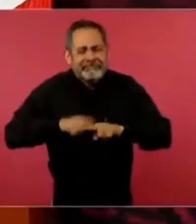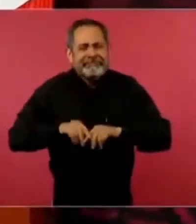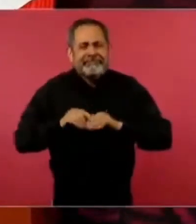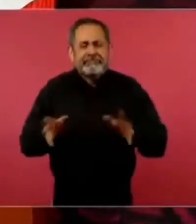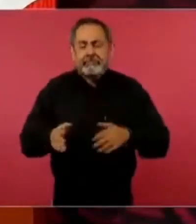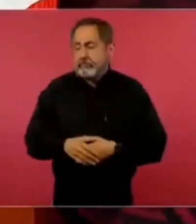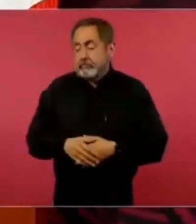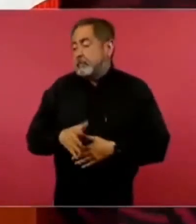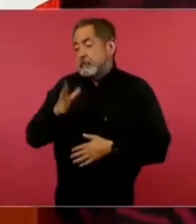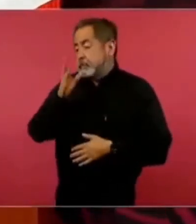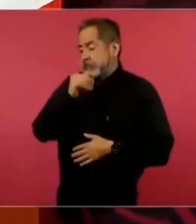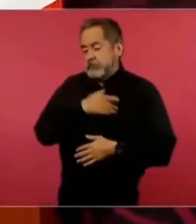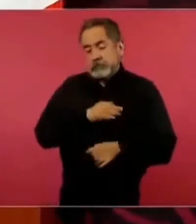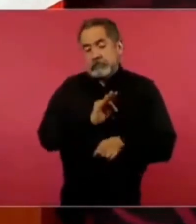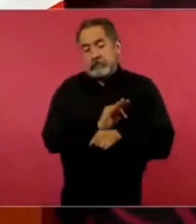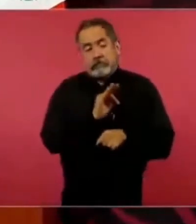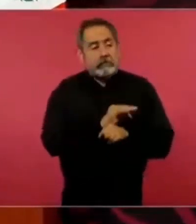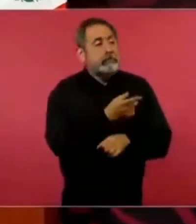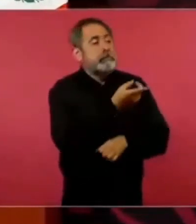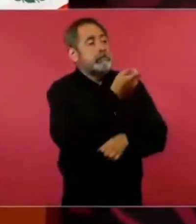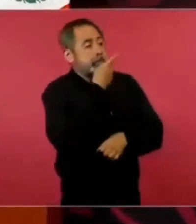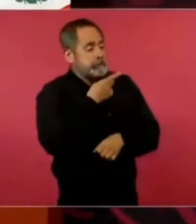me otorgó los datos.